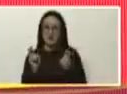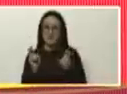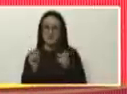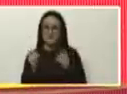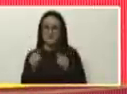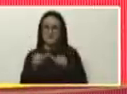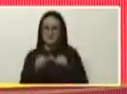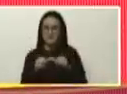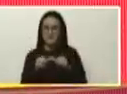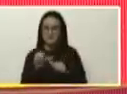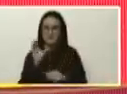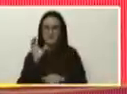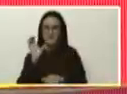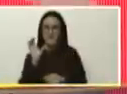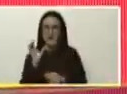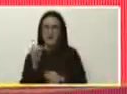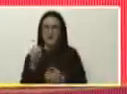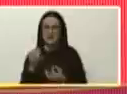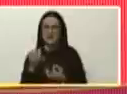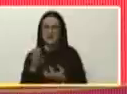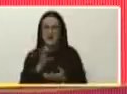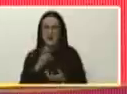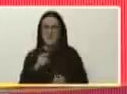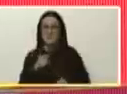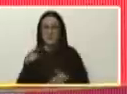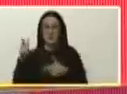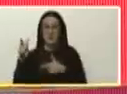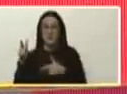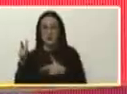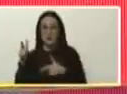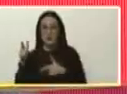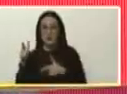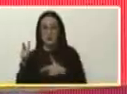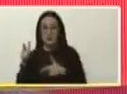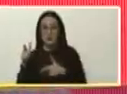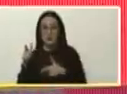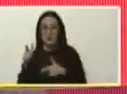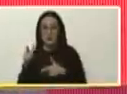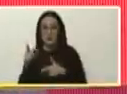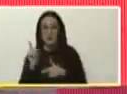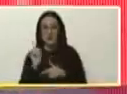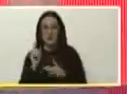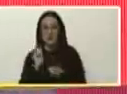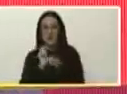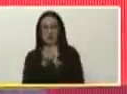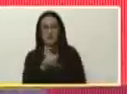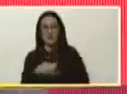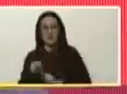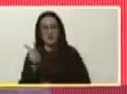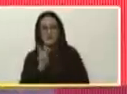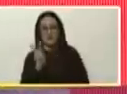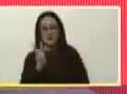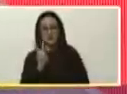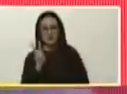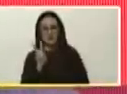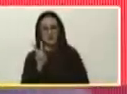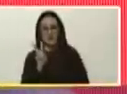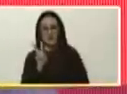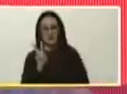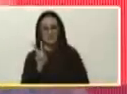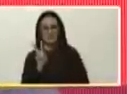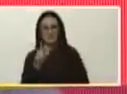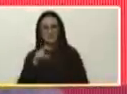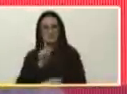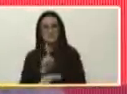En vez de seguir siendo un país estrictamente exportador, tenemos que convertir a Venezuela en